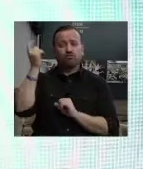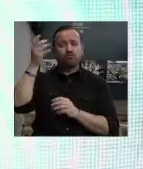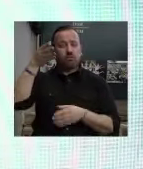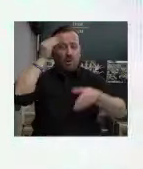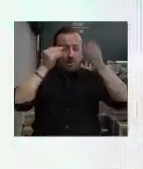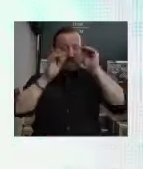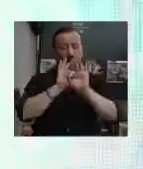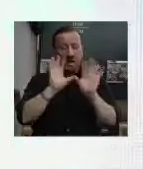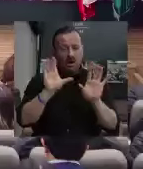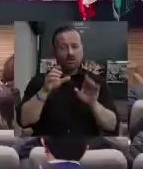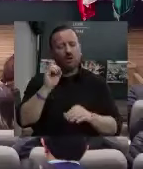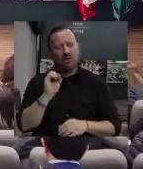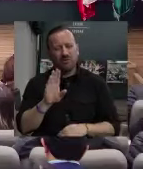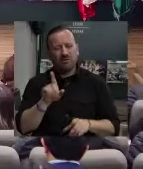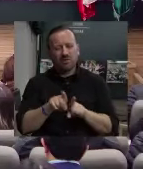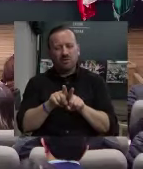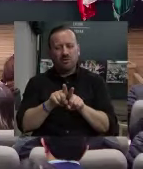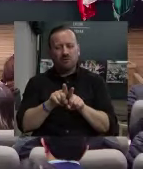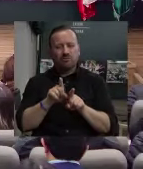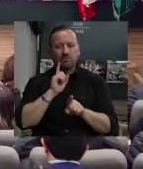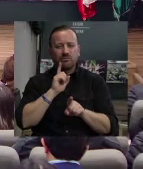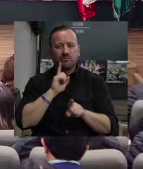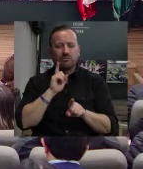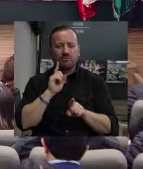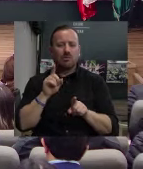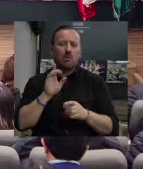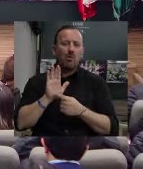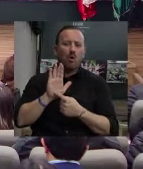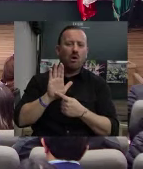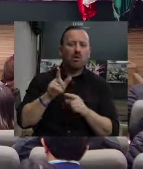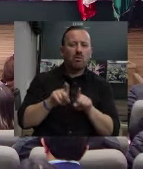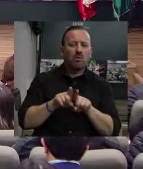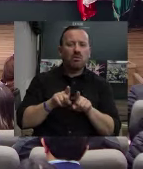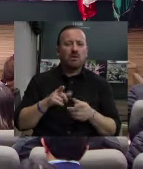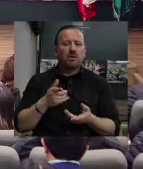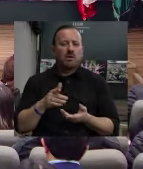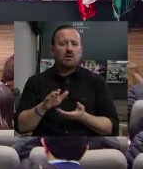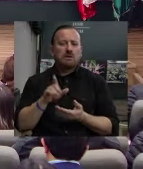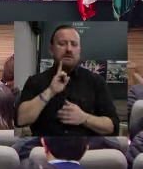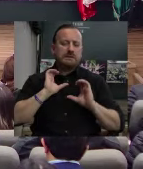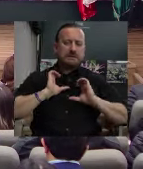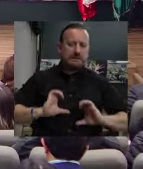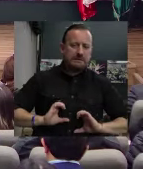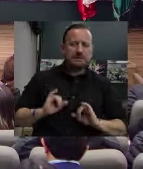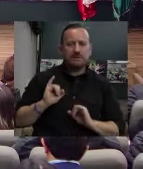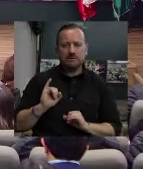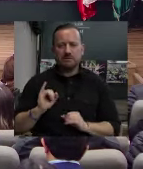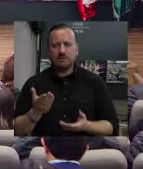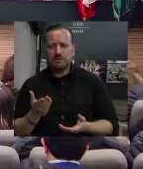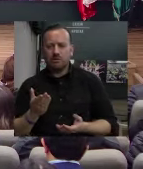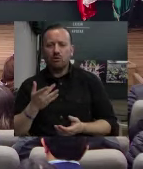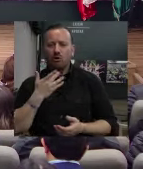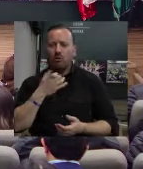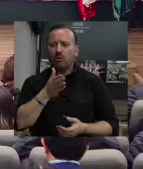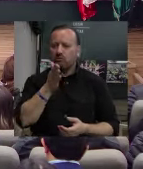obvio que de ahí se desprende un código deontológico obvio habrá un principio ético porque no